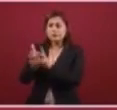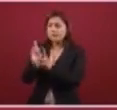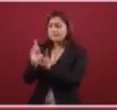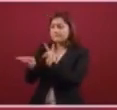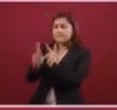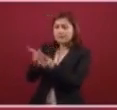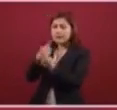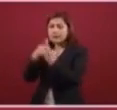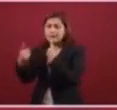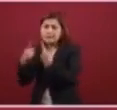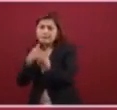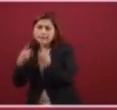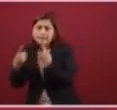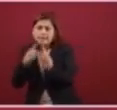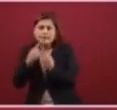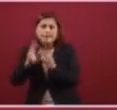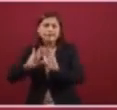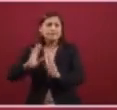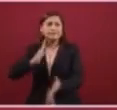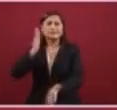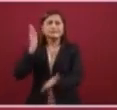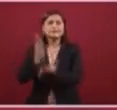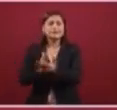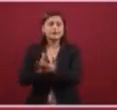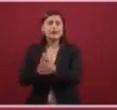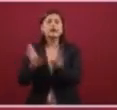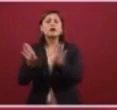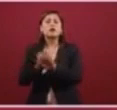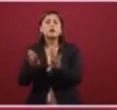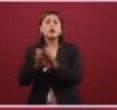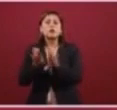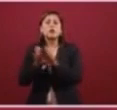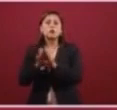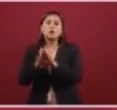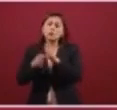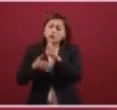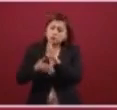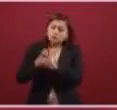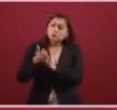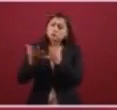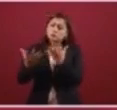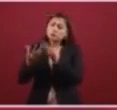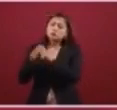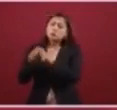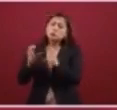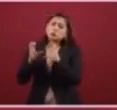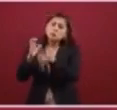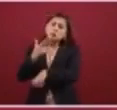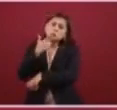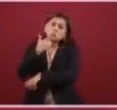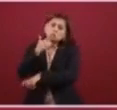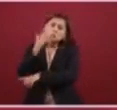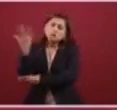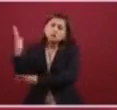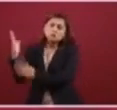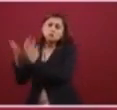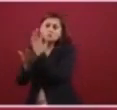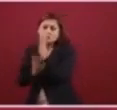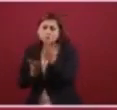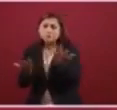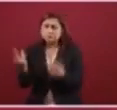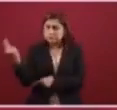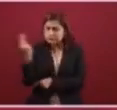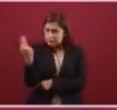no se puede destruir la naturaleza tenemos que cuidar el medio ambiente tenemos que cuidar el